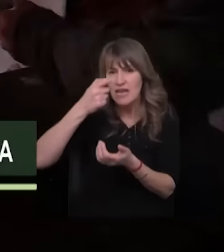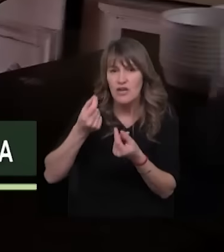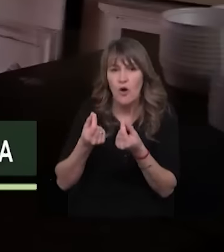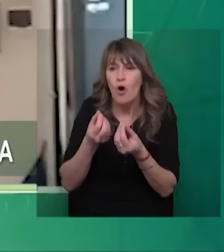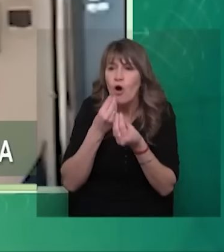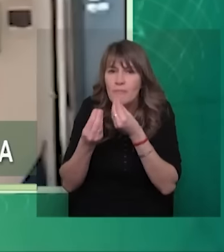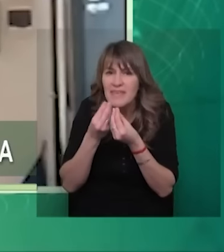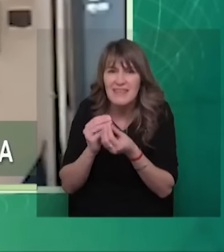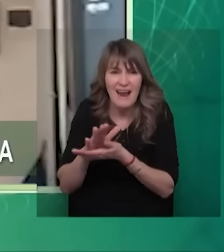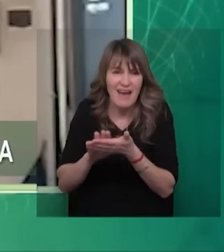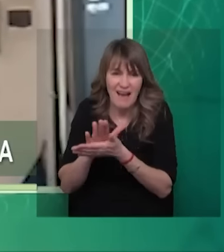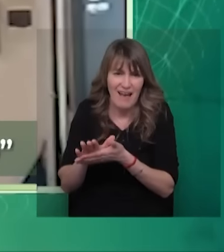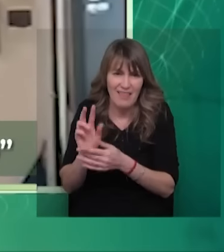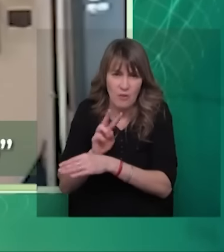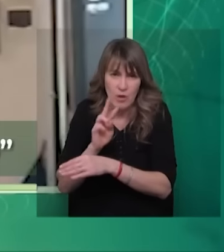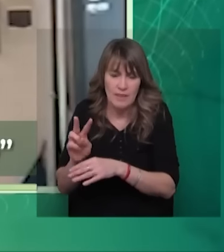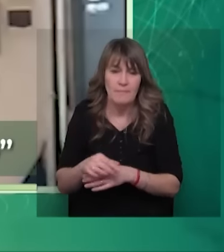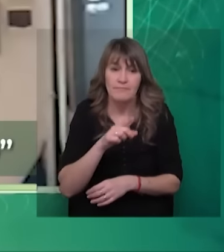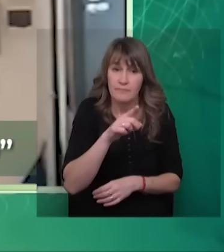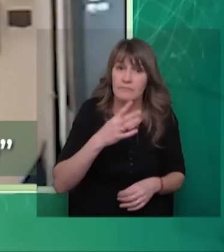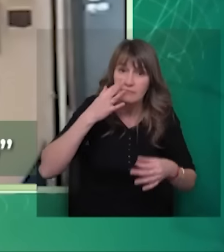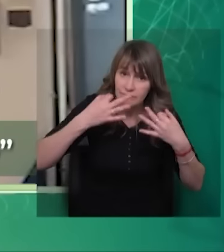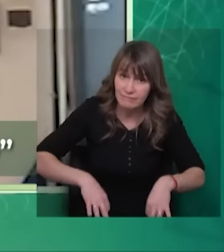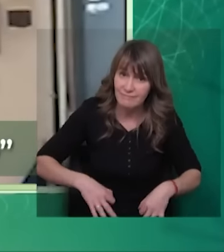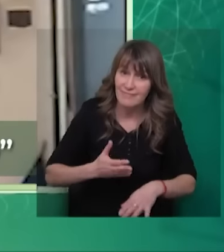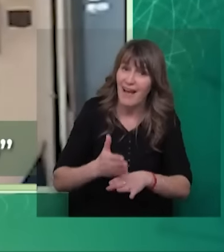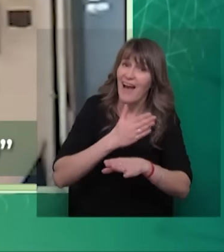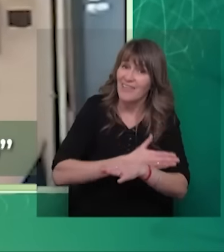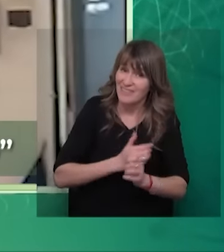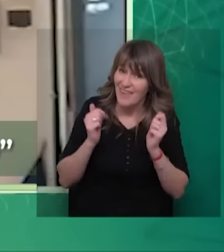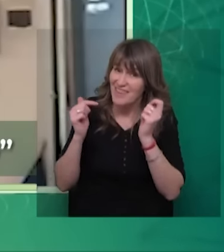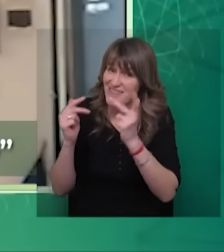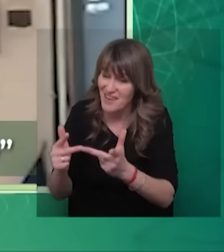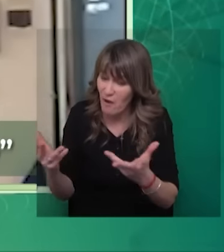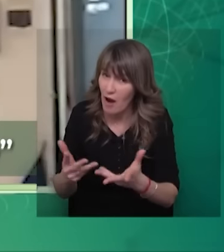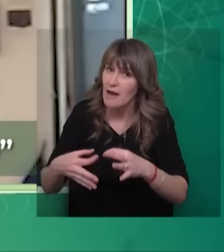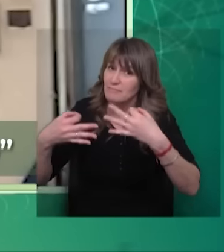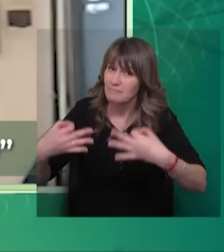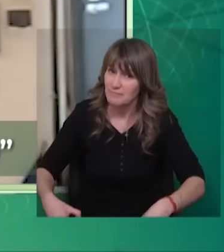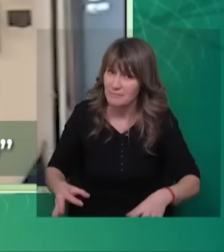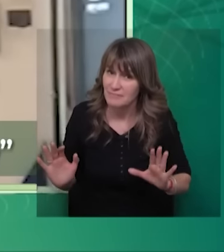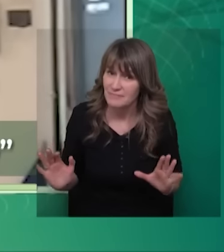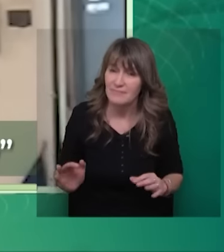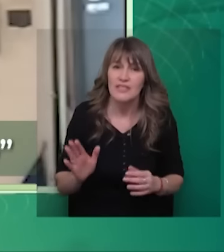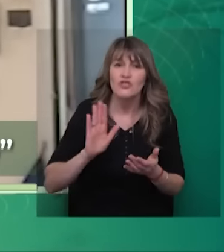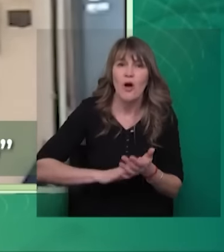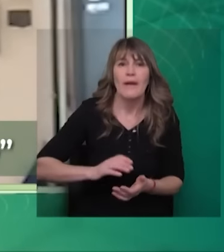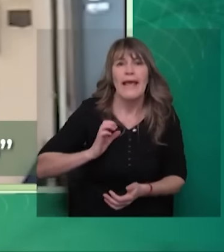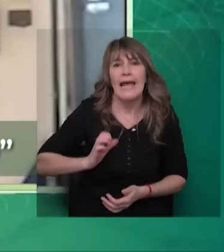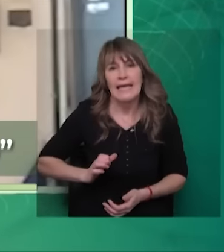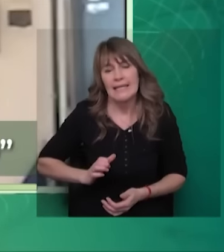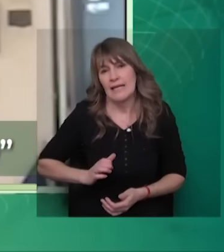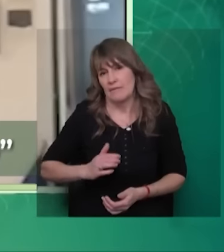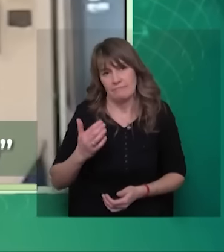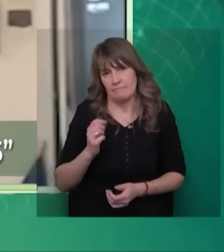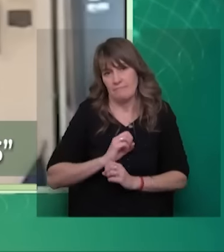alimentos confirma un montón de cosas que habíamos dicho y además este de punto de vista ético deja muy mal parado a